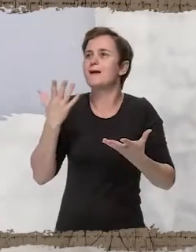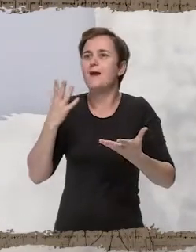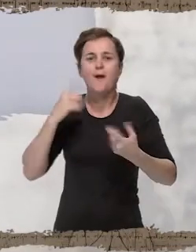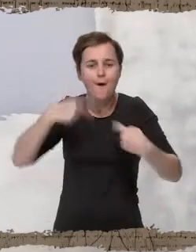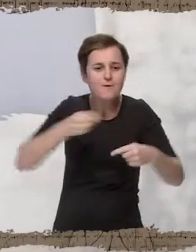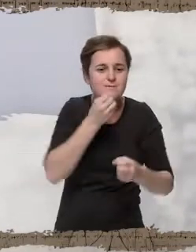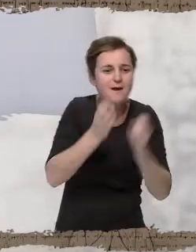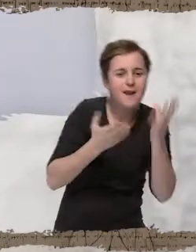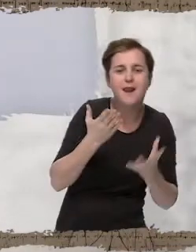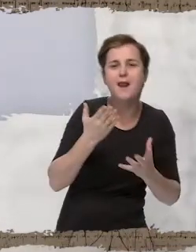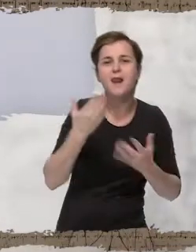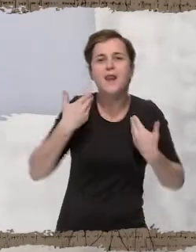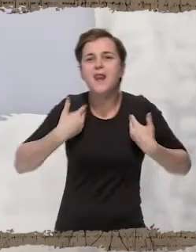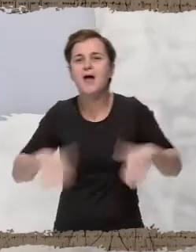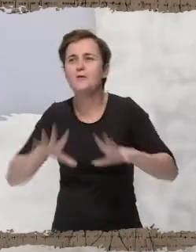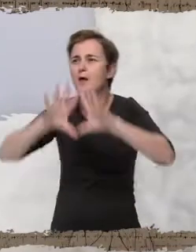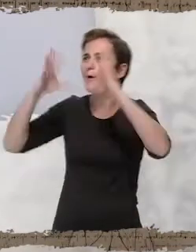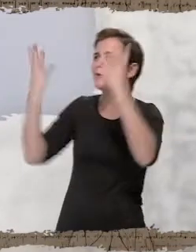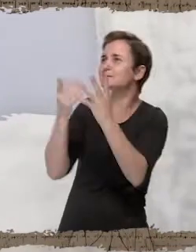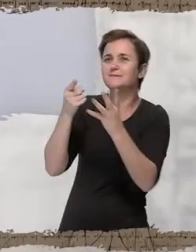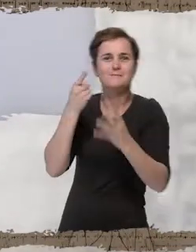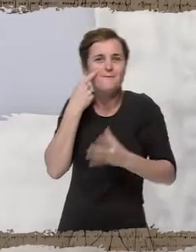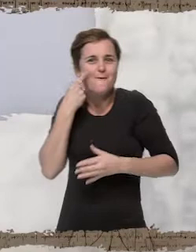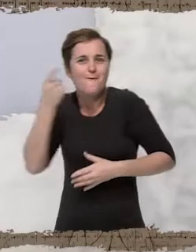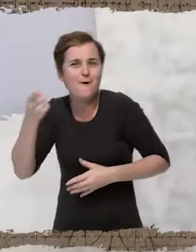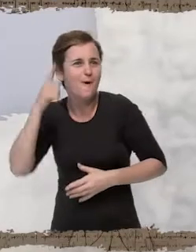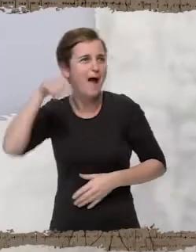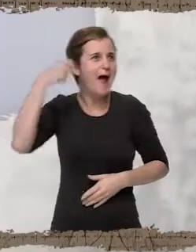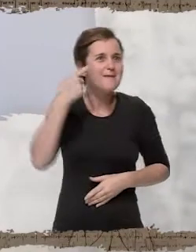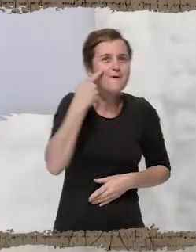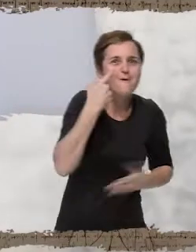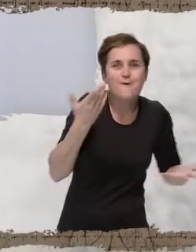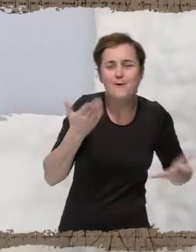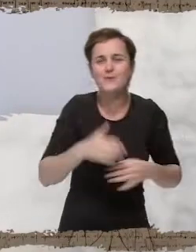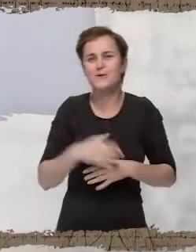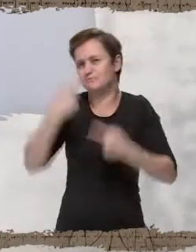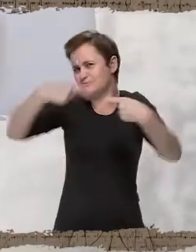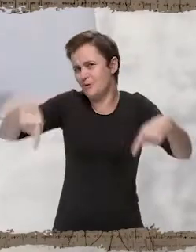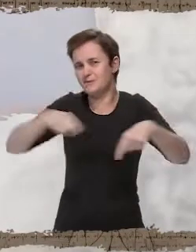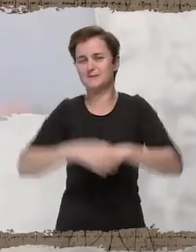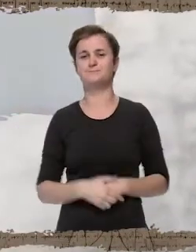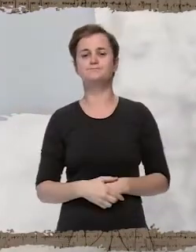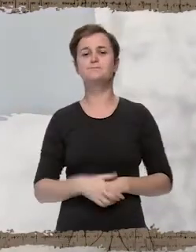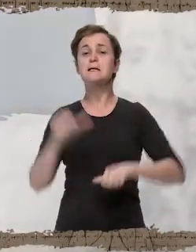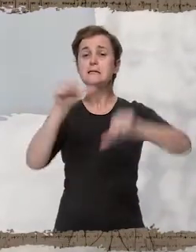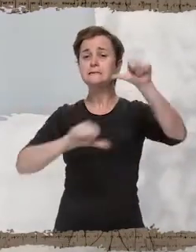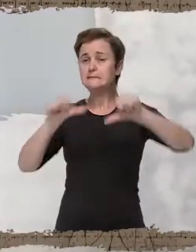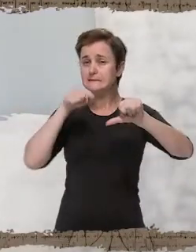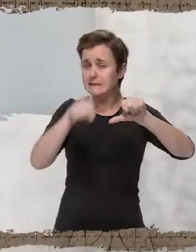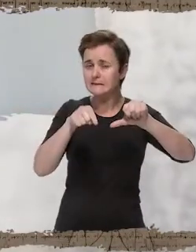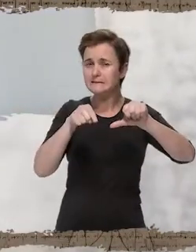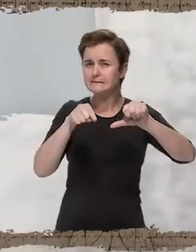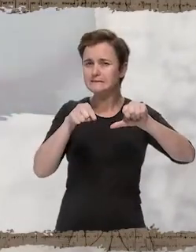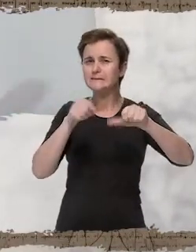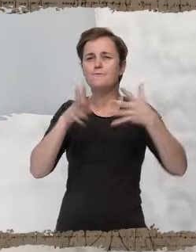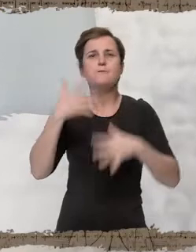sobre la naturaleza, el ecosistema, los animales y demás cosas. La ciencia es